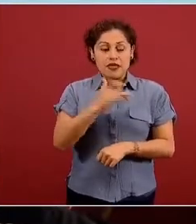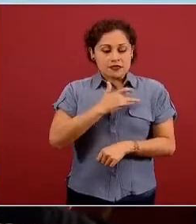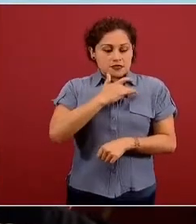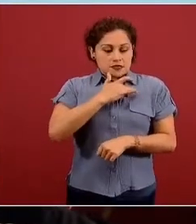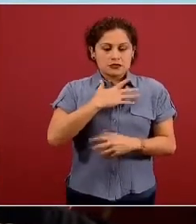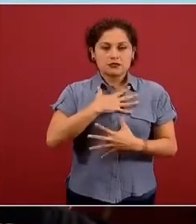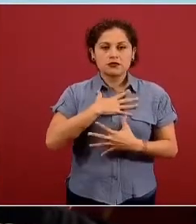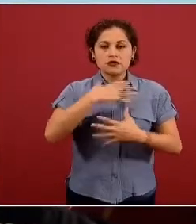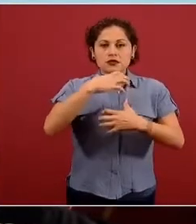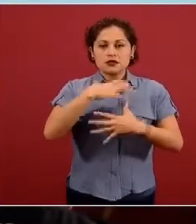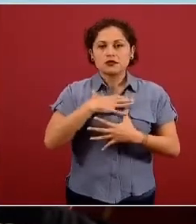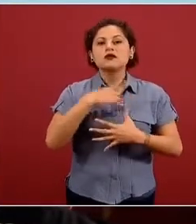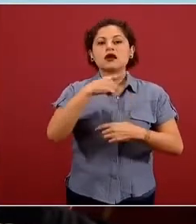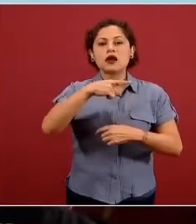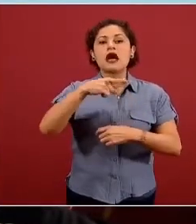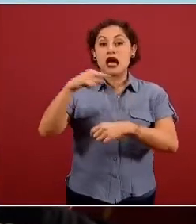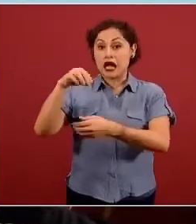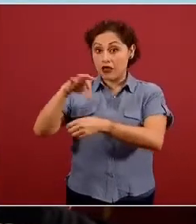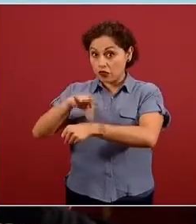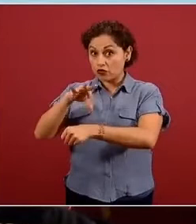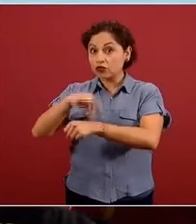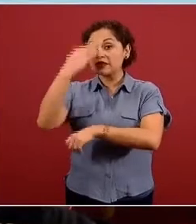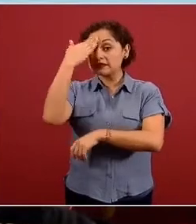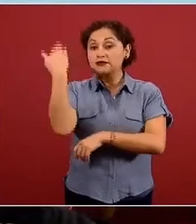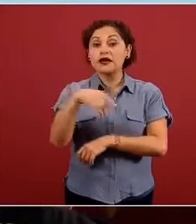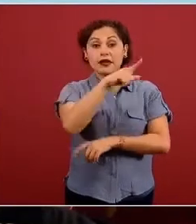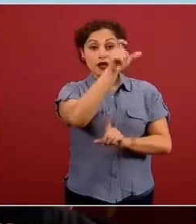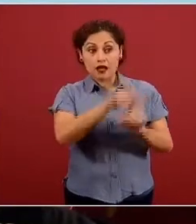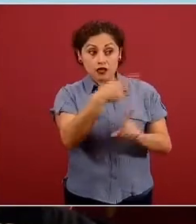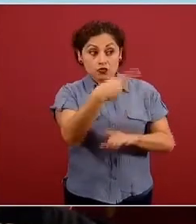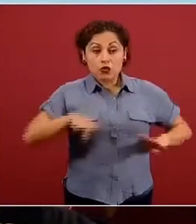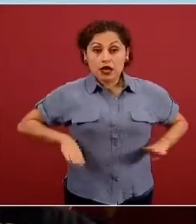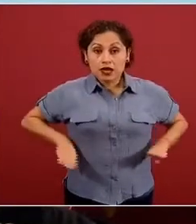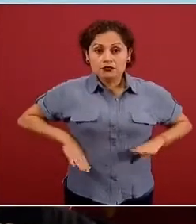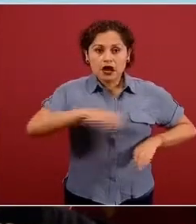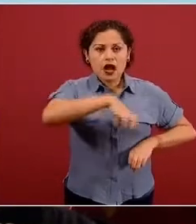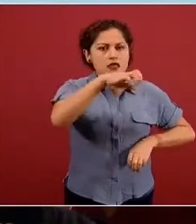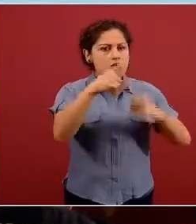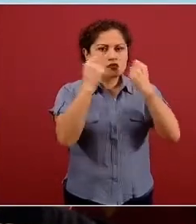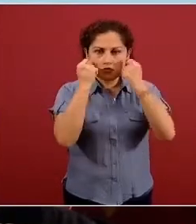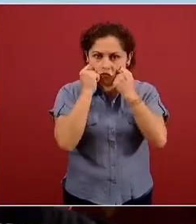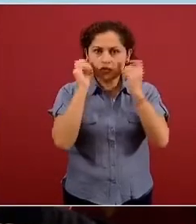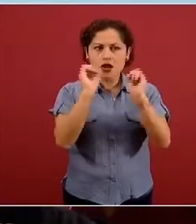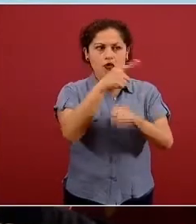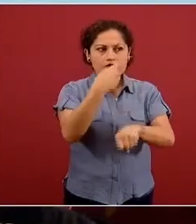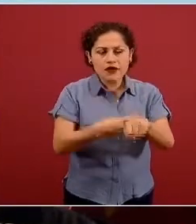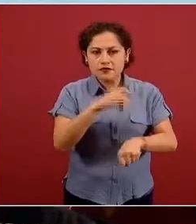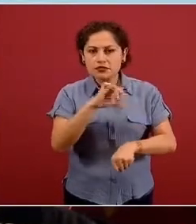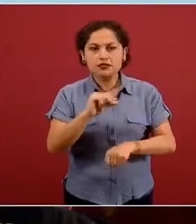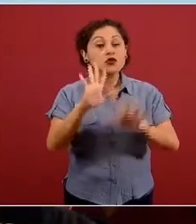en medicina, signo de alarma que debe hacer que la persona de cualquier edad acuda inmediatamente, si